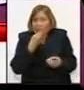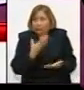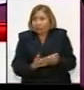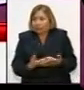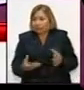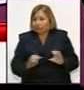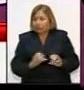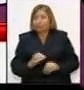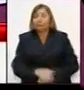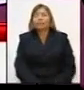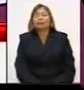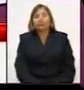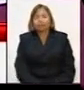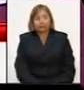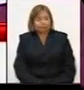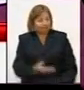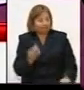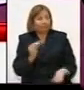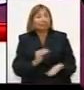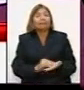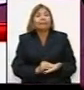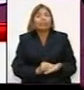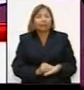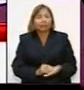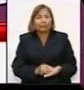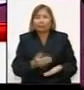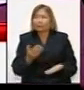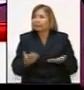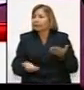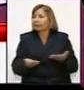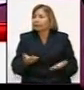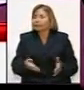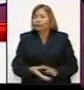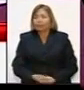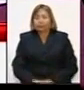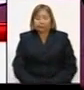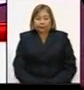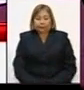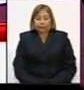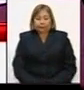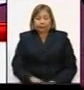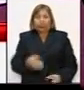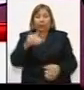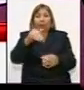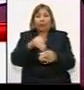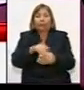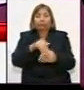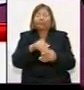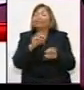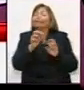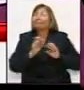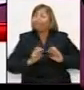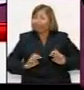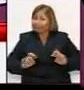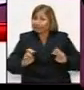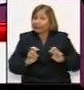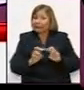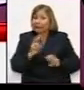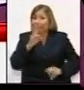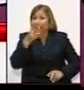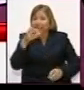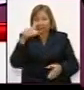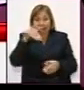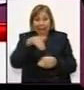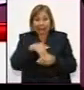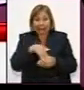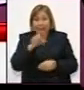funciona. Y es más, si hay elección parlamentaria en las 2 vueltas, en